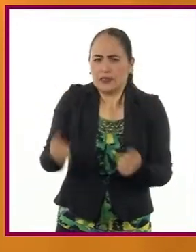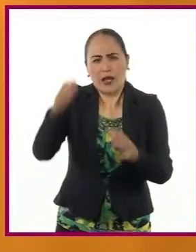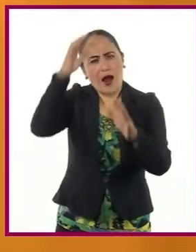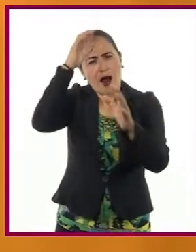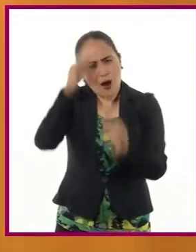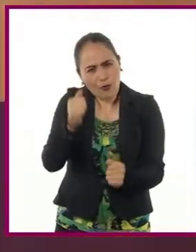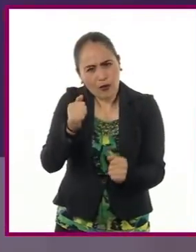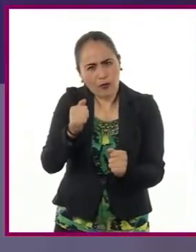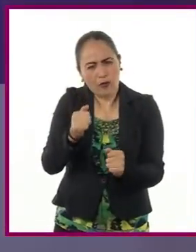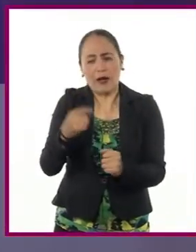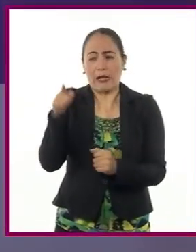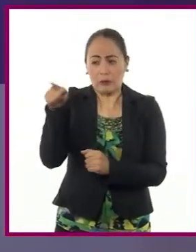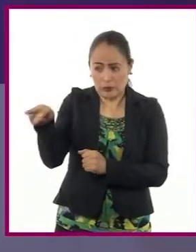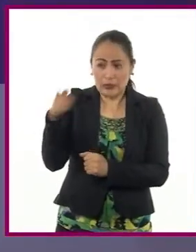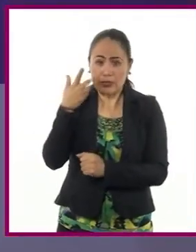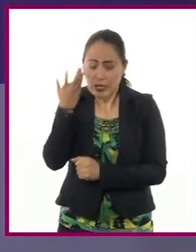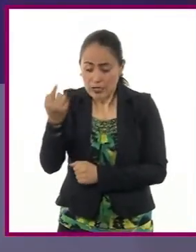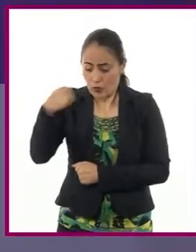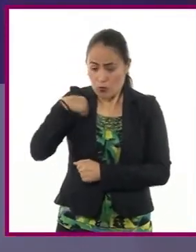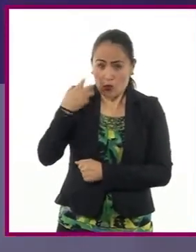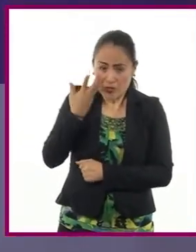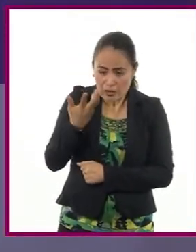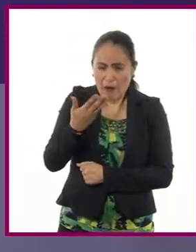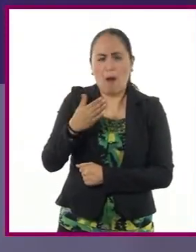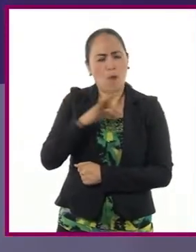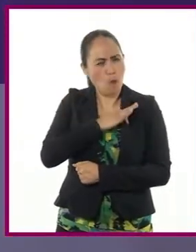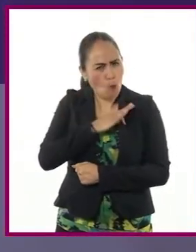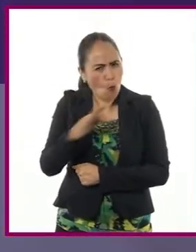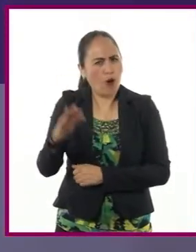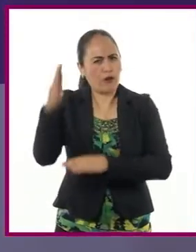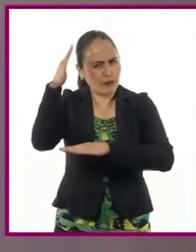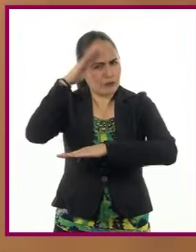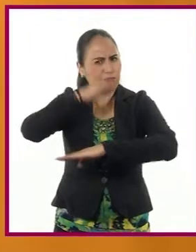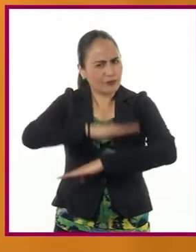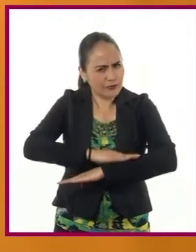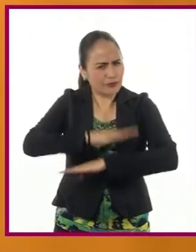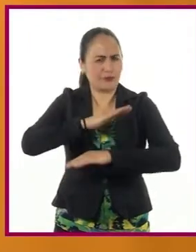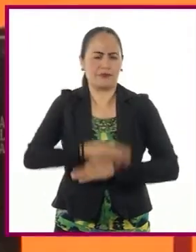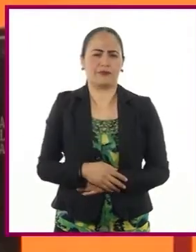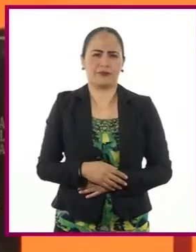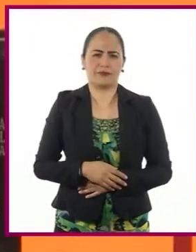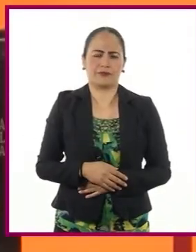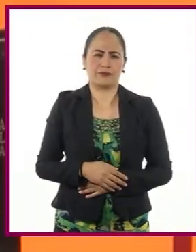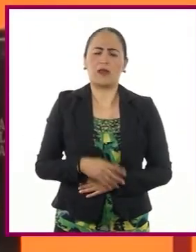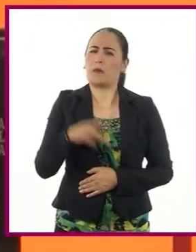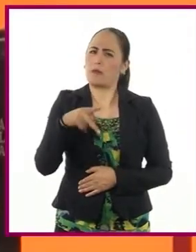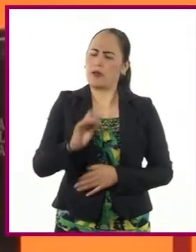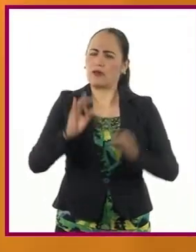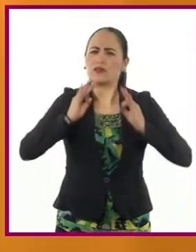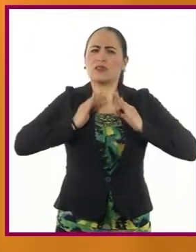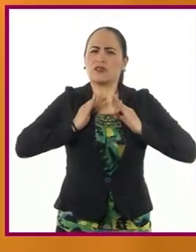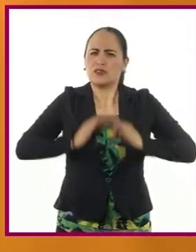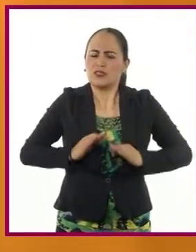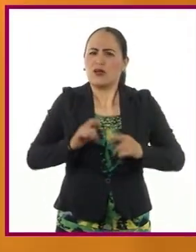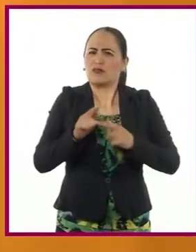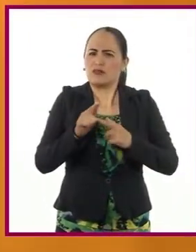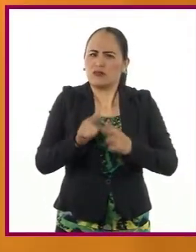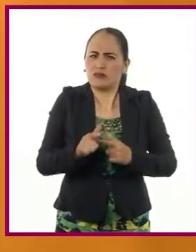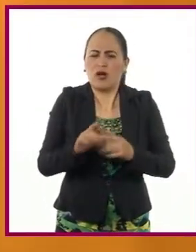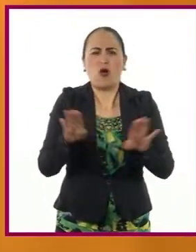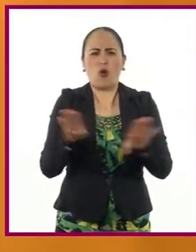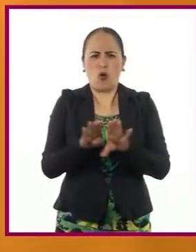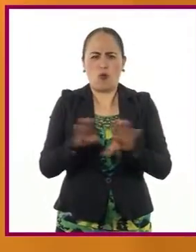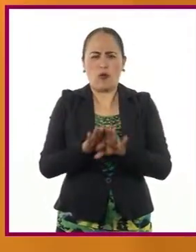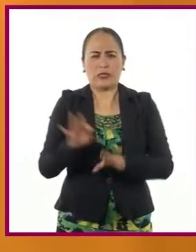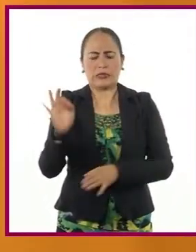cuando existe la voluntad para resolver los problemas. Pero, ¿cómo se puede mantener la calma? Evitar el enojo y